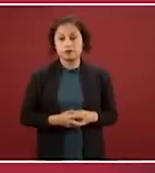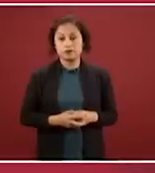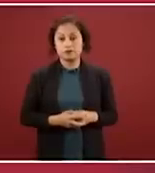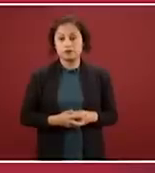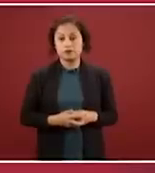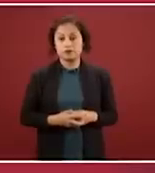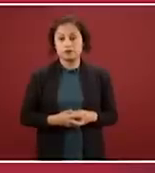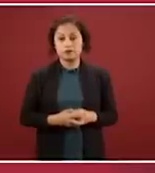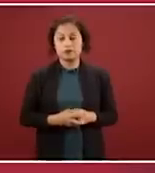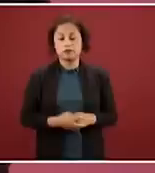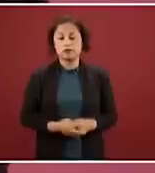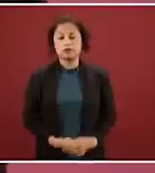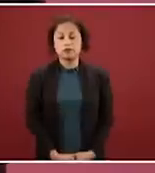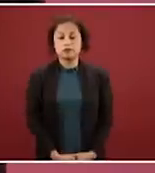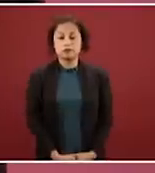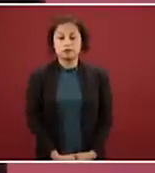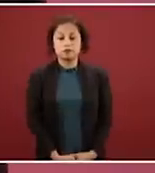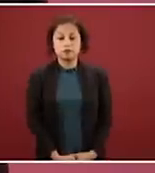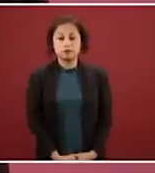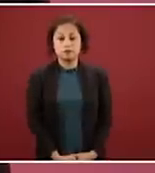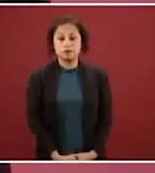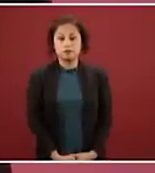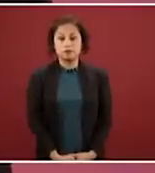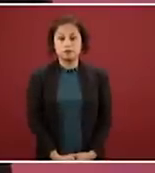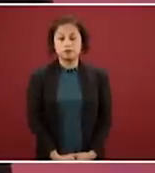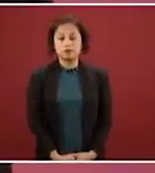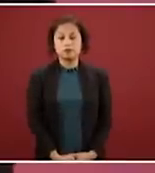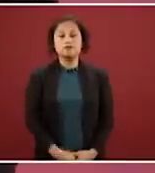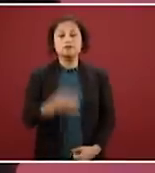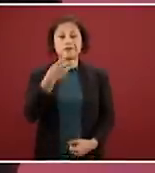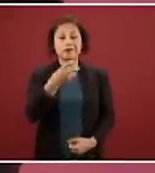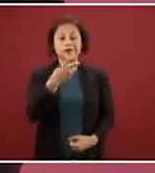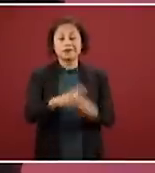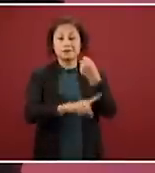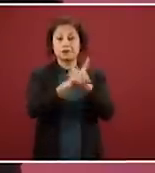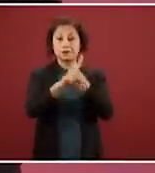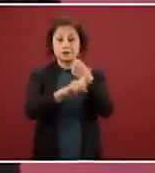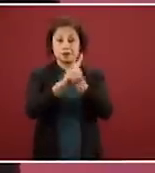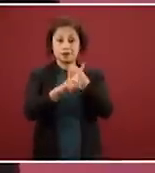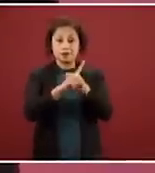esta situación de enfrentamientos y de violencia no se da en todo el país.